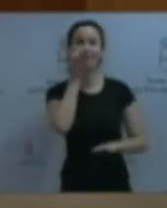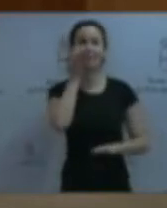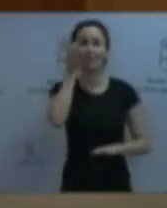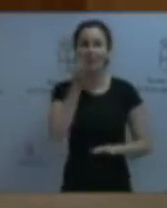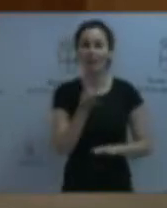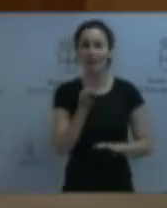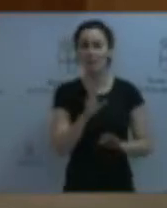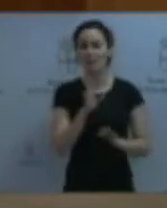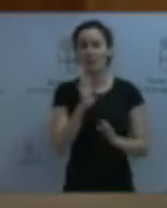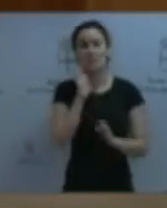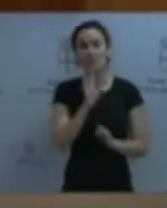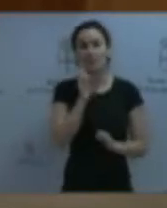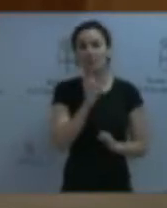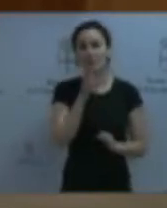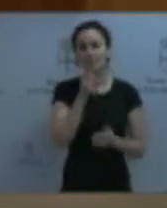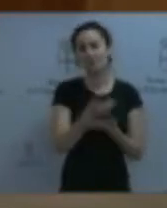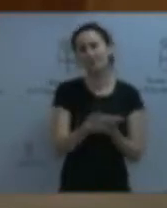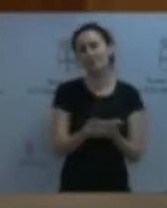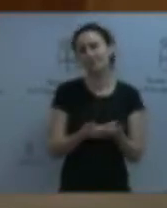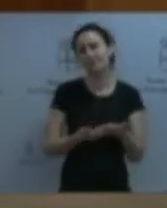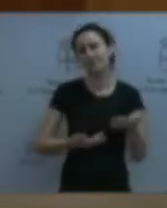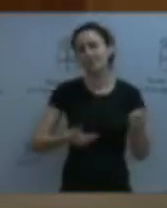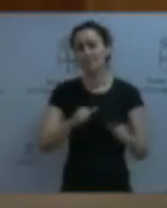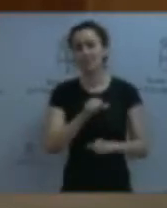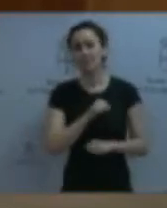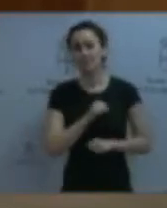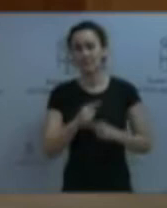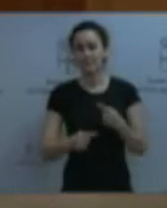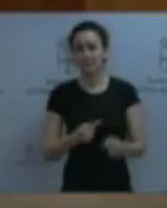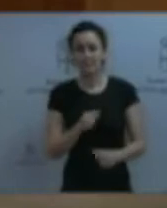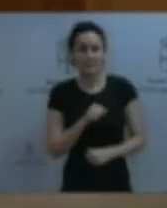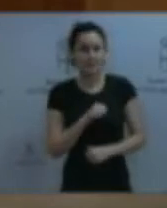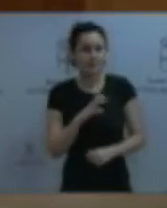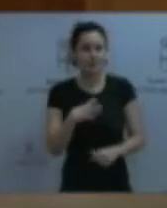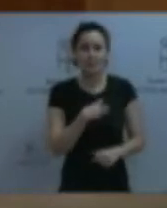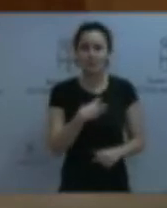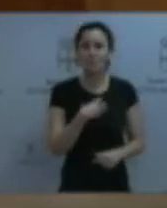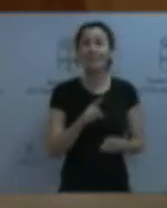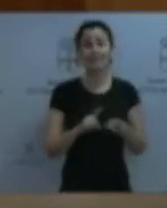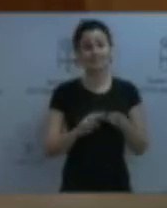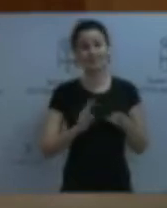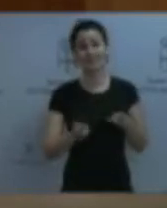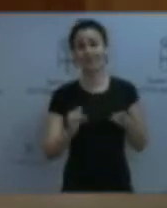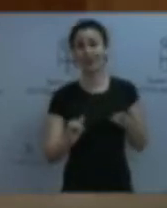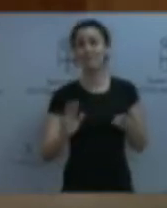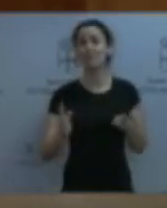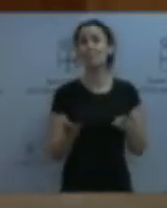listas de espera de familias cuya situación no puede esperar. Y tiene una tercera respuesta a la